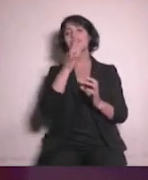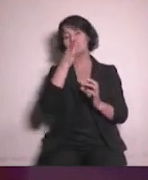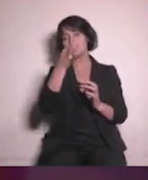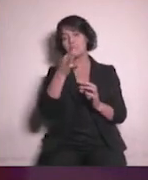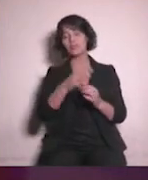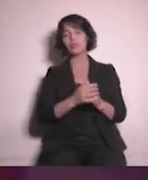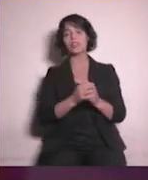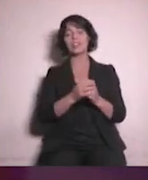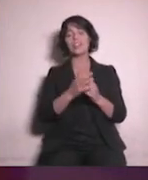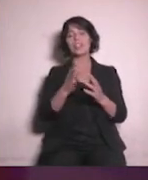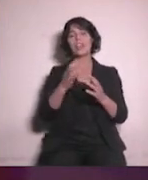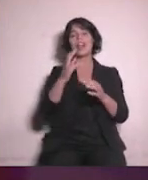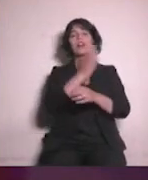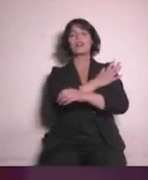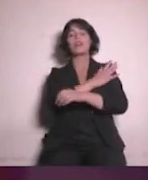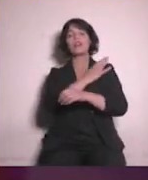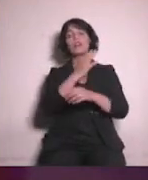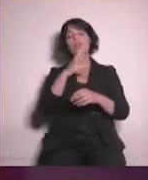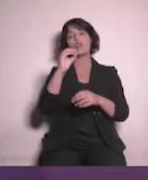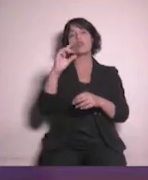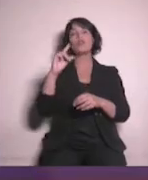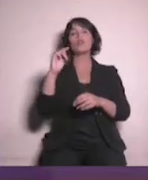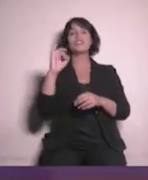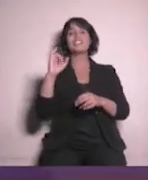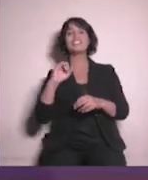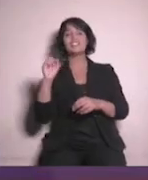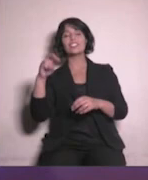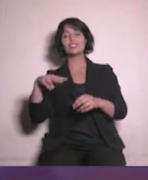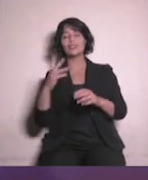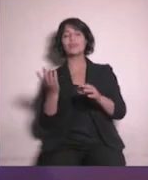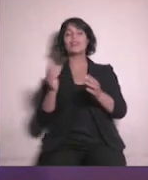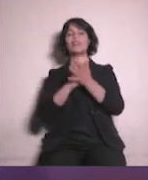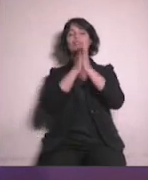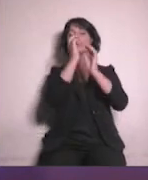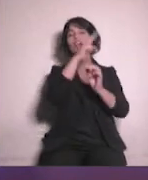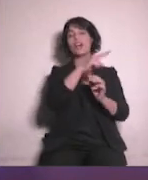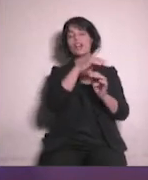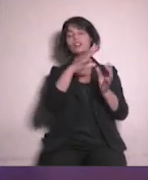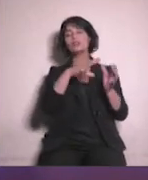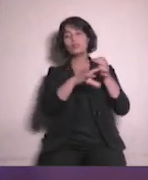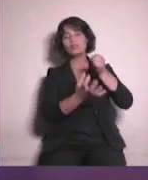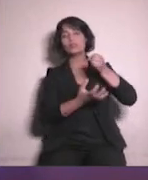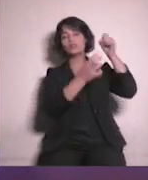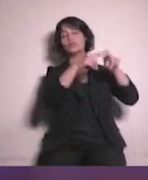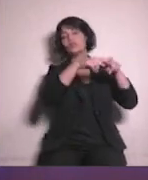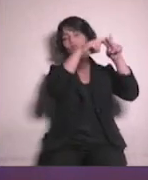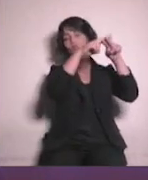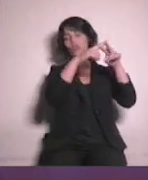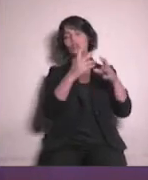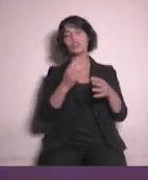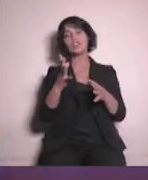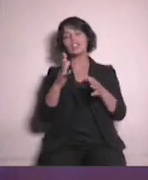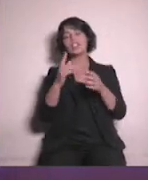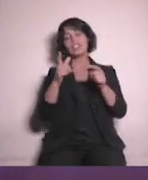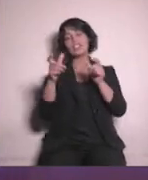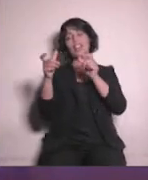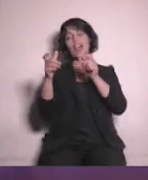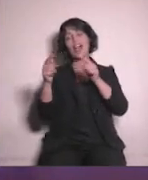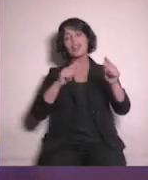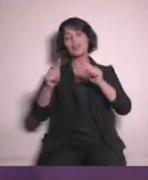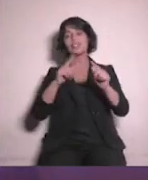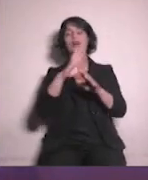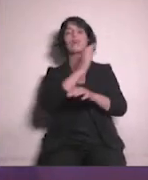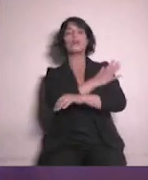alza de cotización vaya íntegra a su cuenta individual y sea administrada por Habitat, nos parece fundamental que los afiliados sean